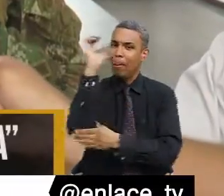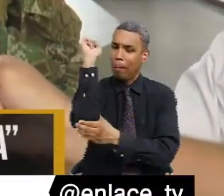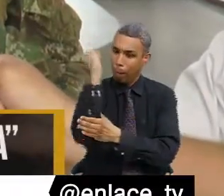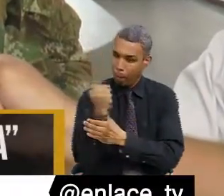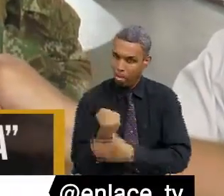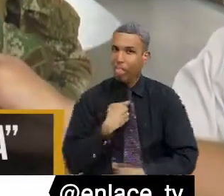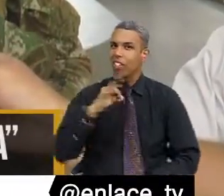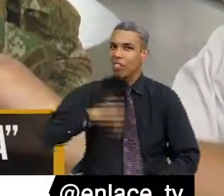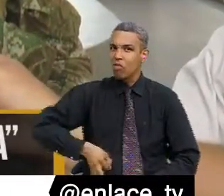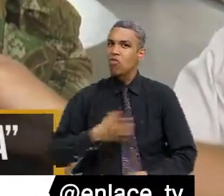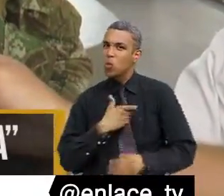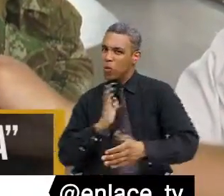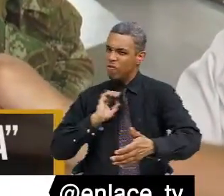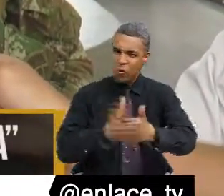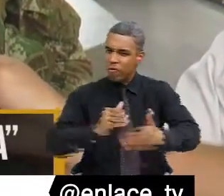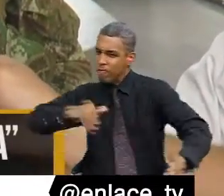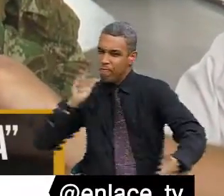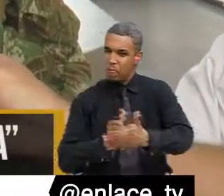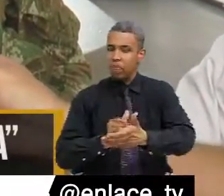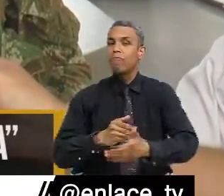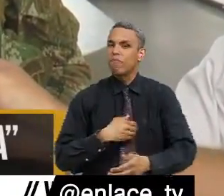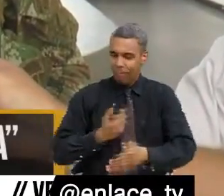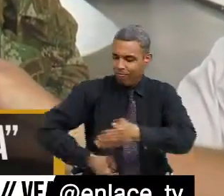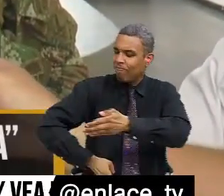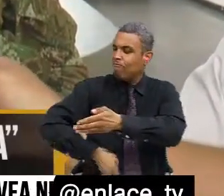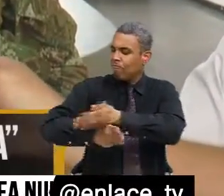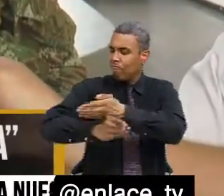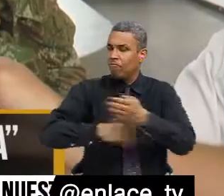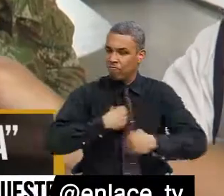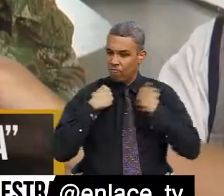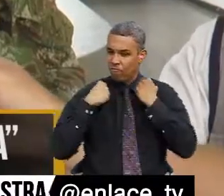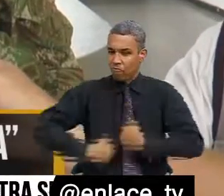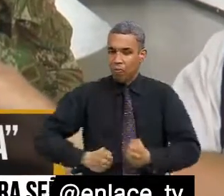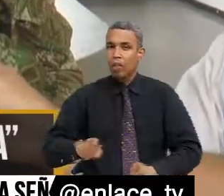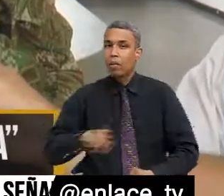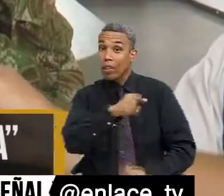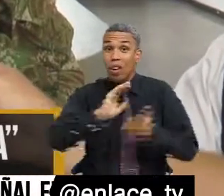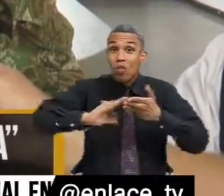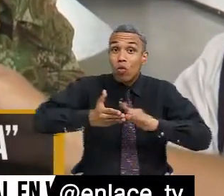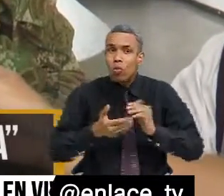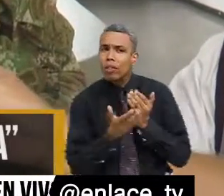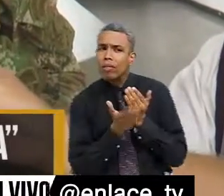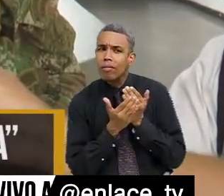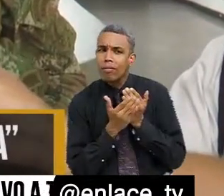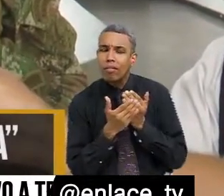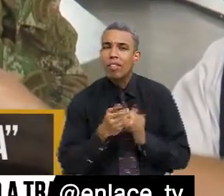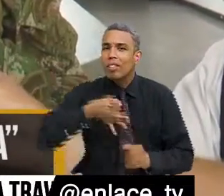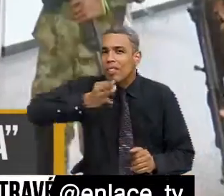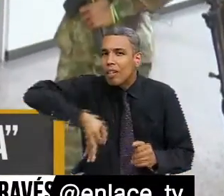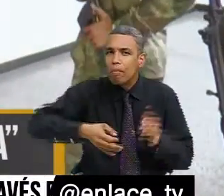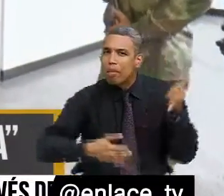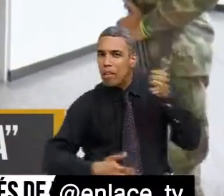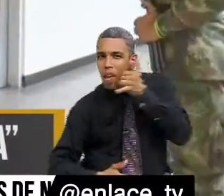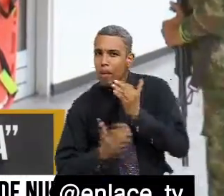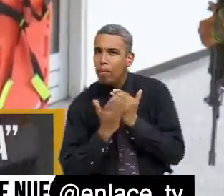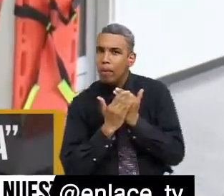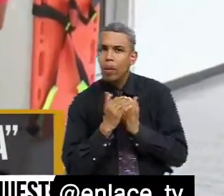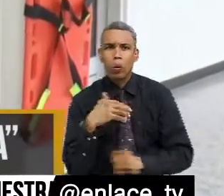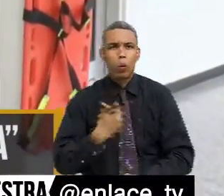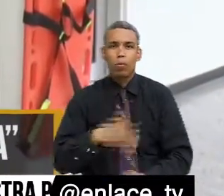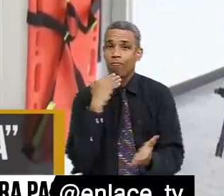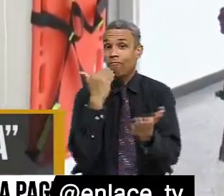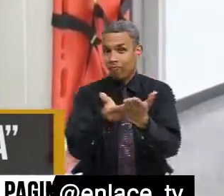seguiremos trabajando. Aquí es de resaltar y bien importante el apoyo a la población civil, donde siempre nos están dando información. Desde hace un